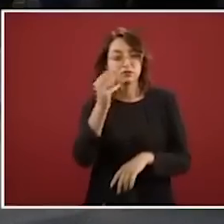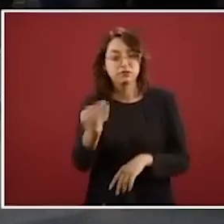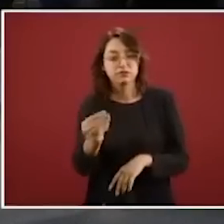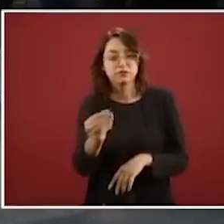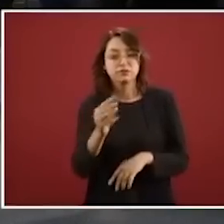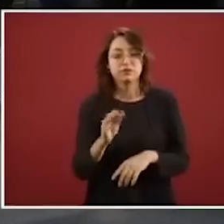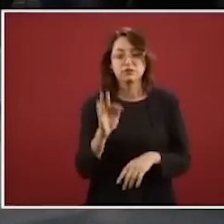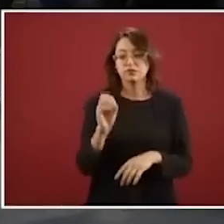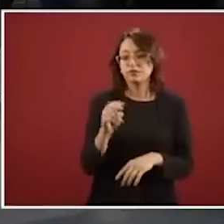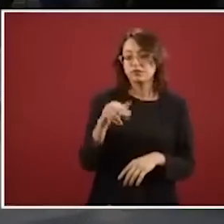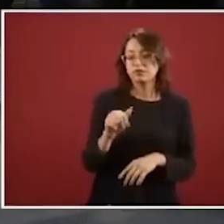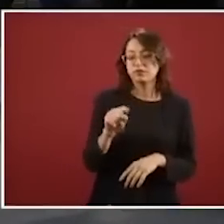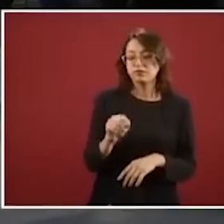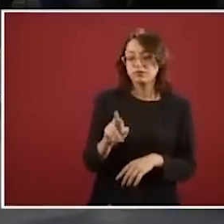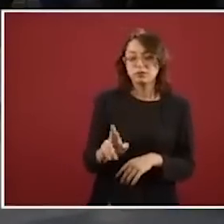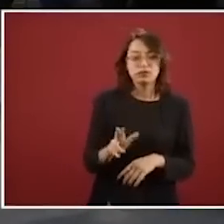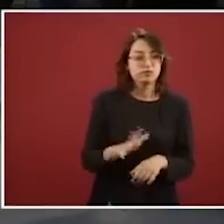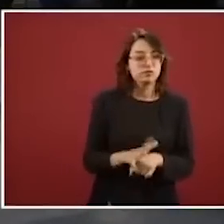Fonatur.